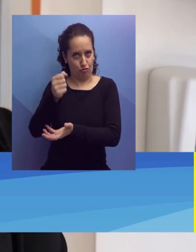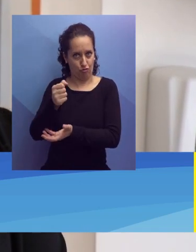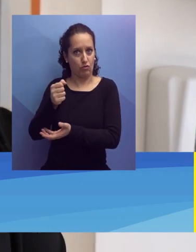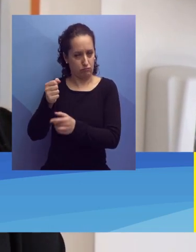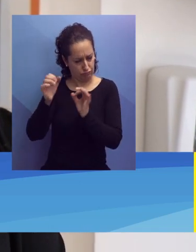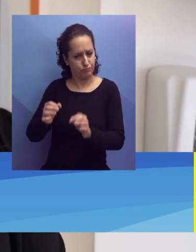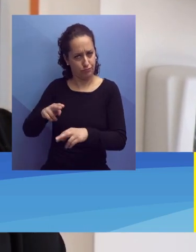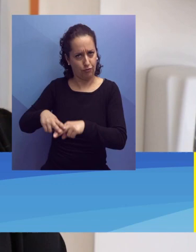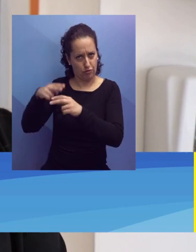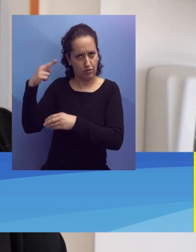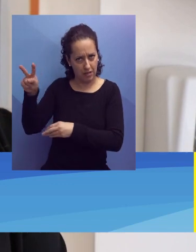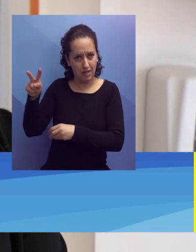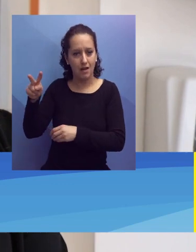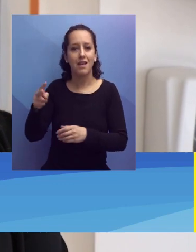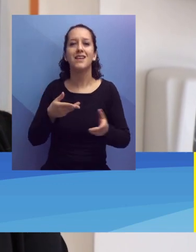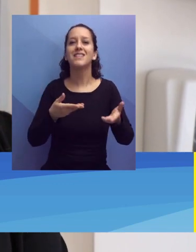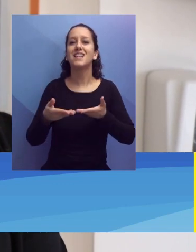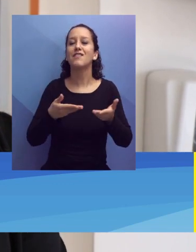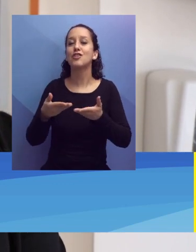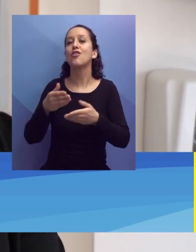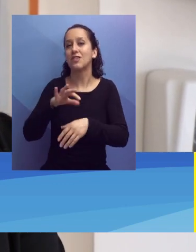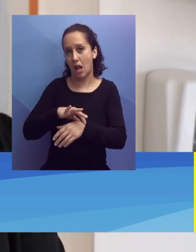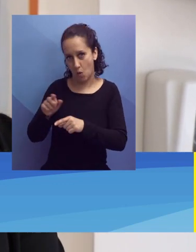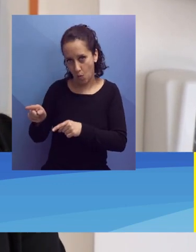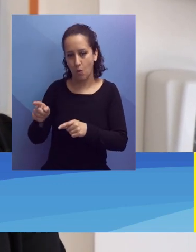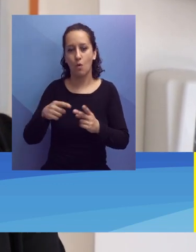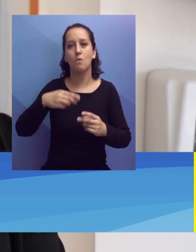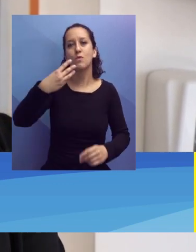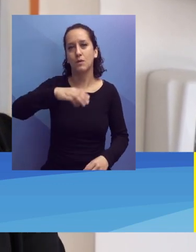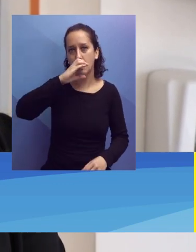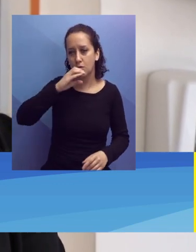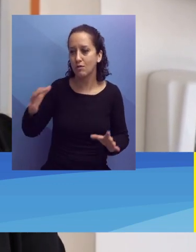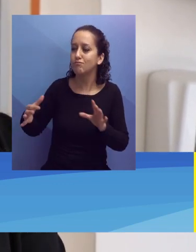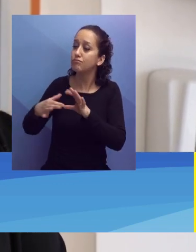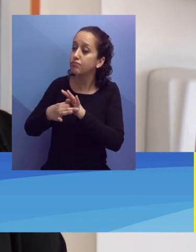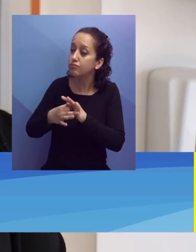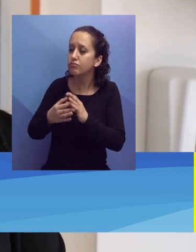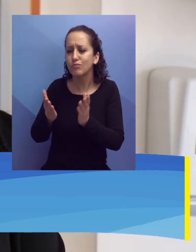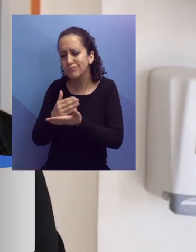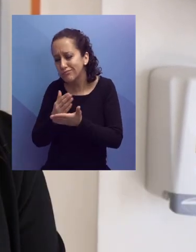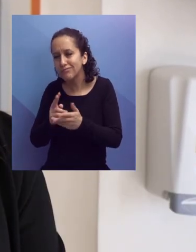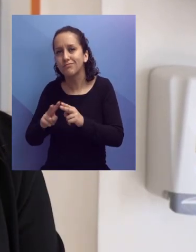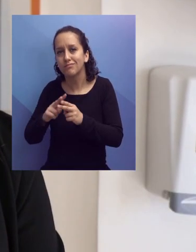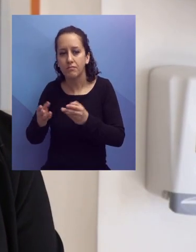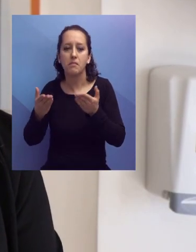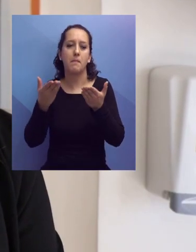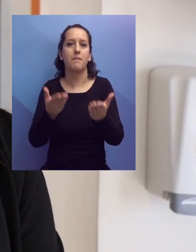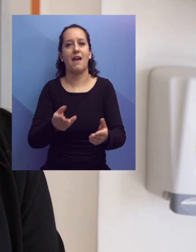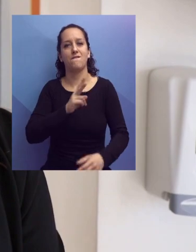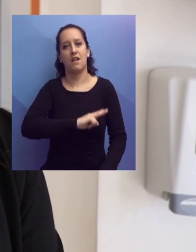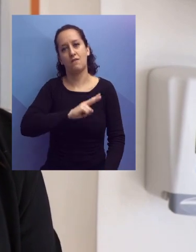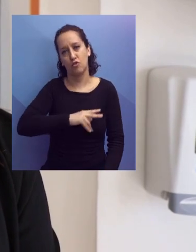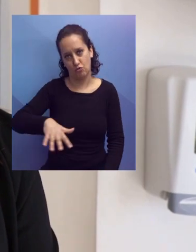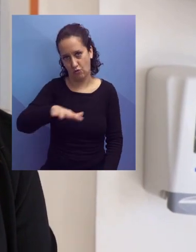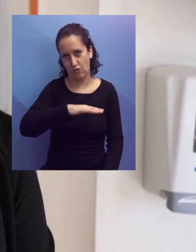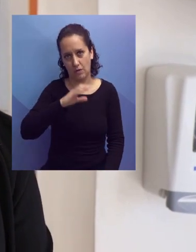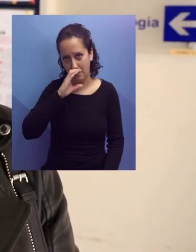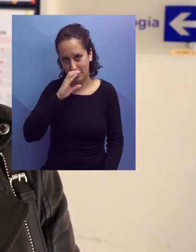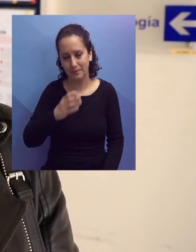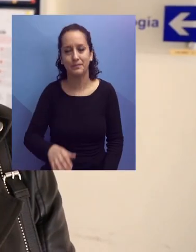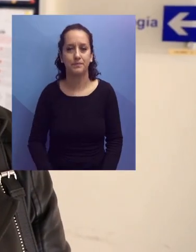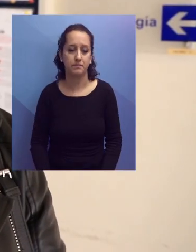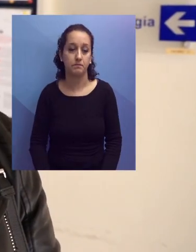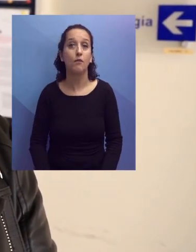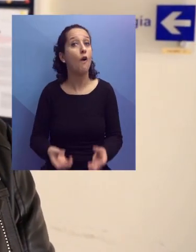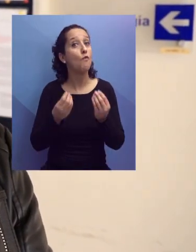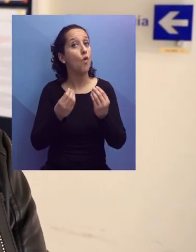de Salud, esto es una coordinación en conjunto con el Servicio de Salud Municipio de Concepción para beneficio de cada uno de los vecinos de Concepción.